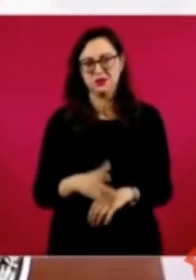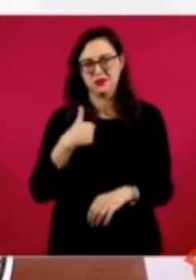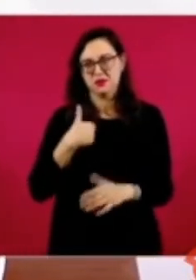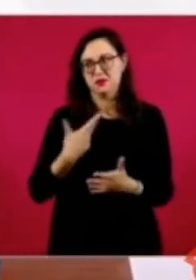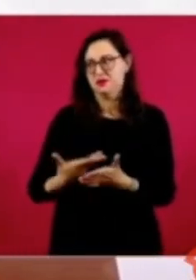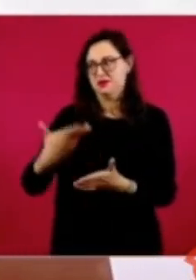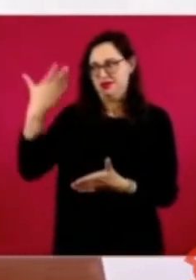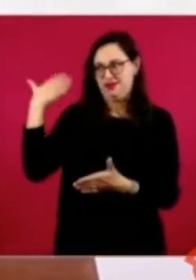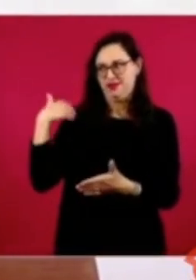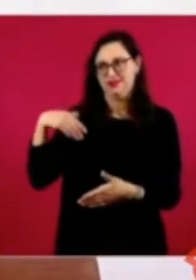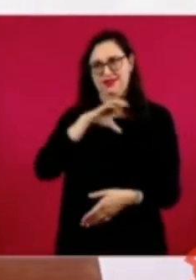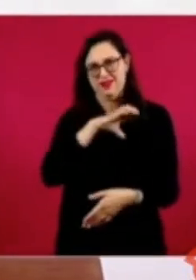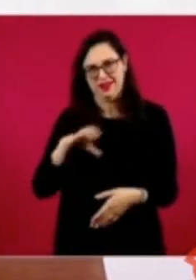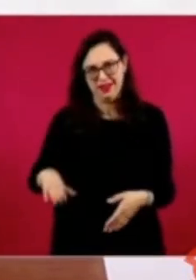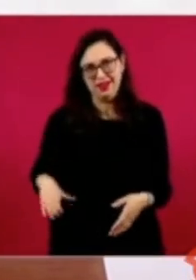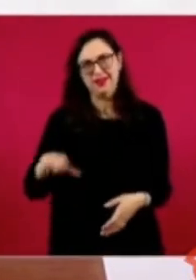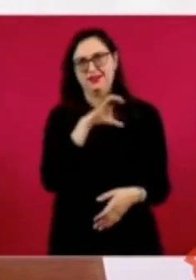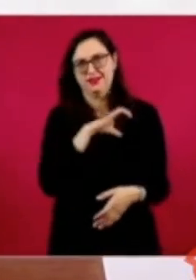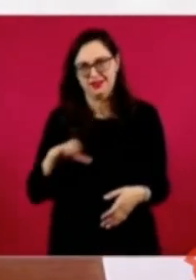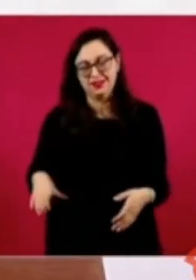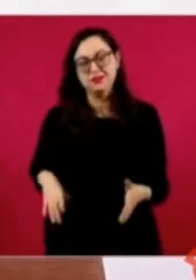¿no?